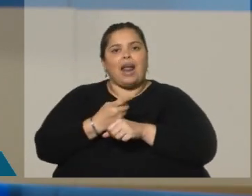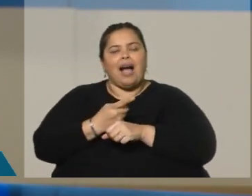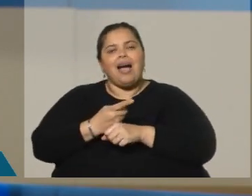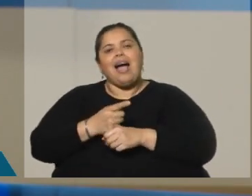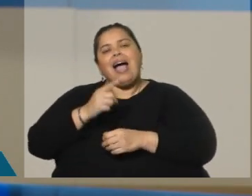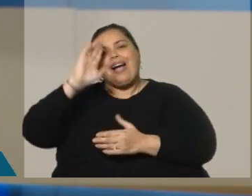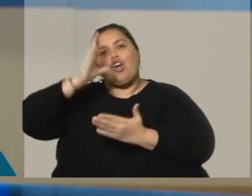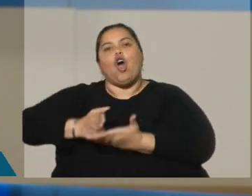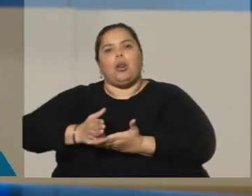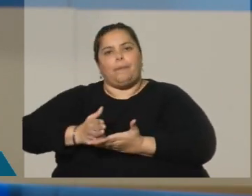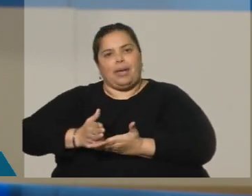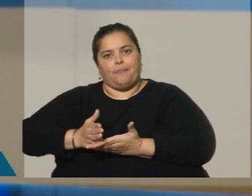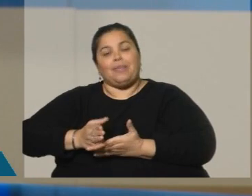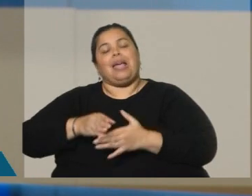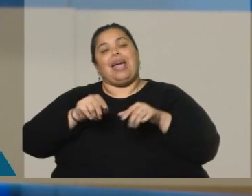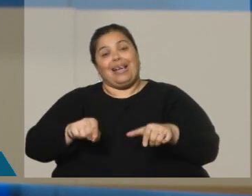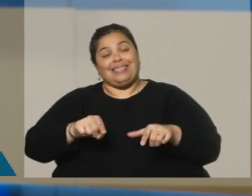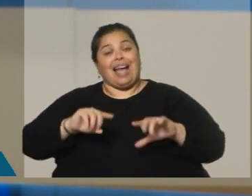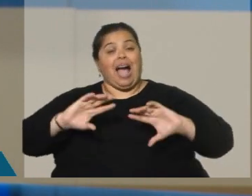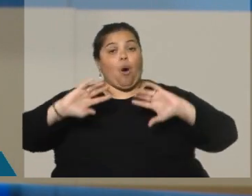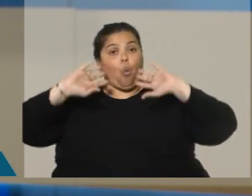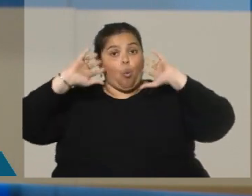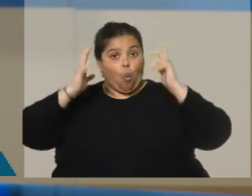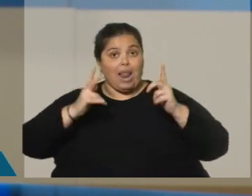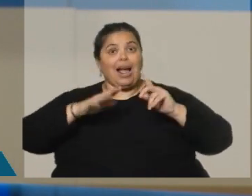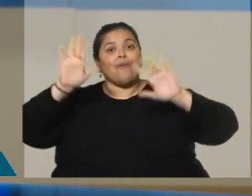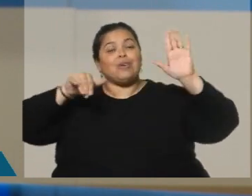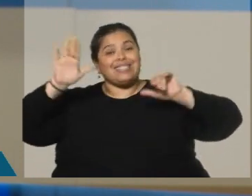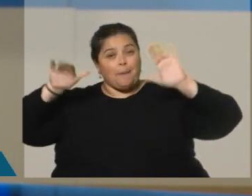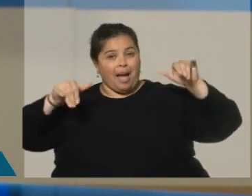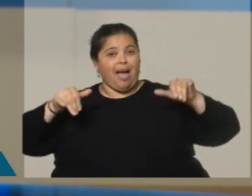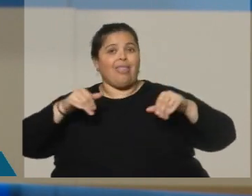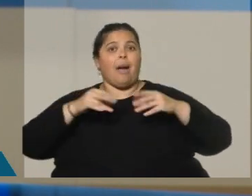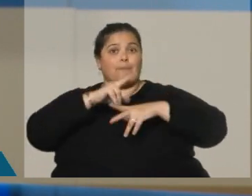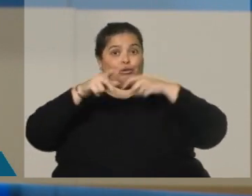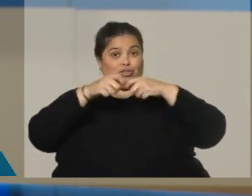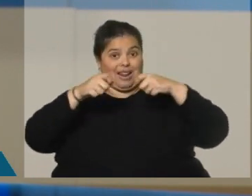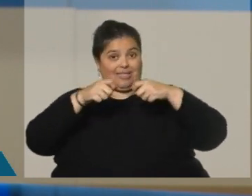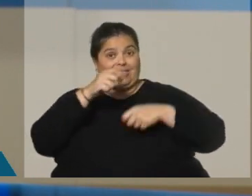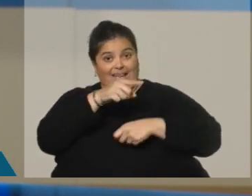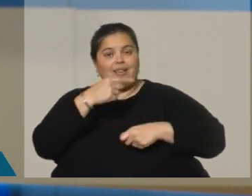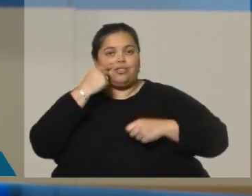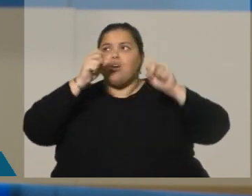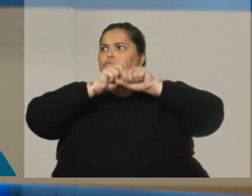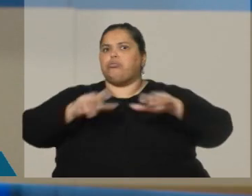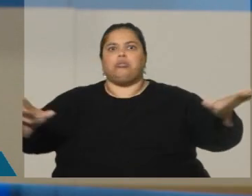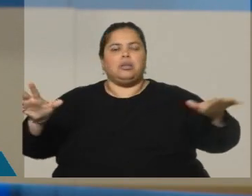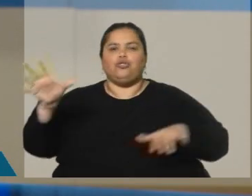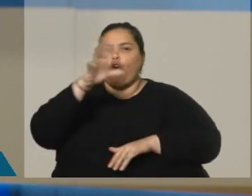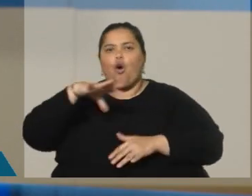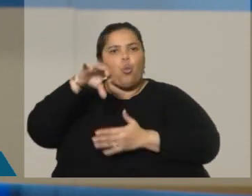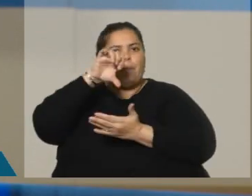esa huelga convocada por la convención nacional de trabajadores se extendió por todo el territorio nacional En